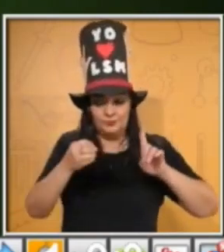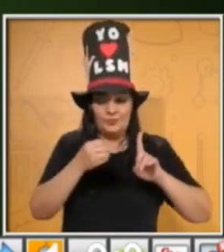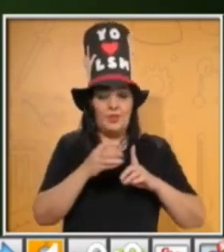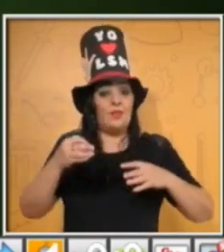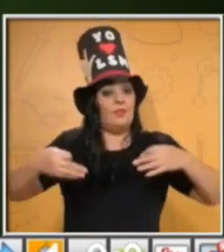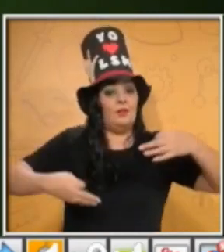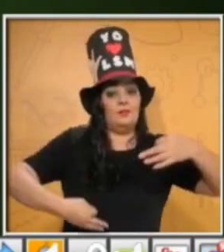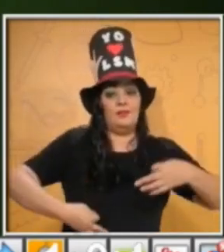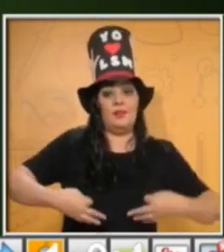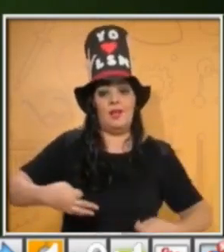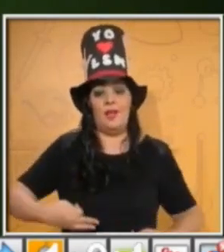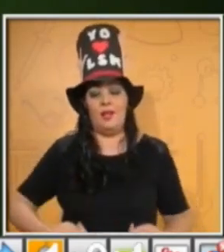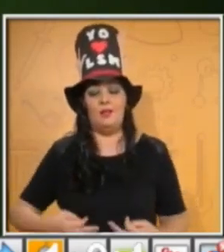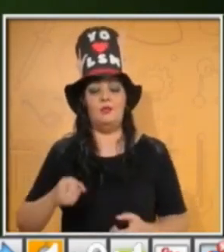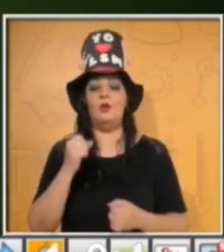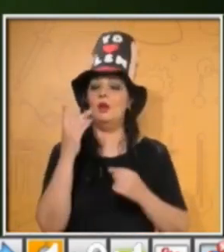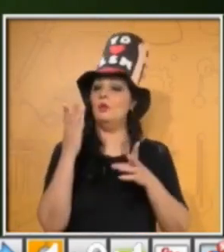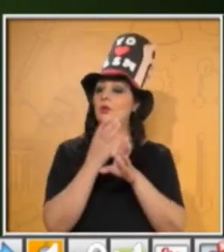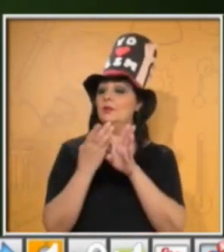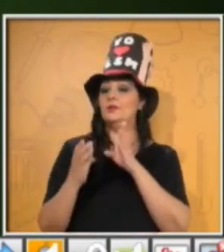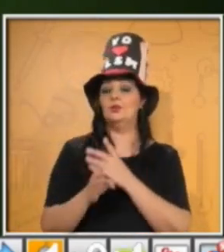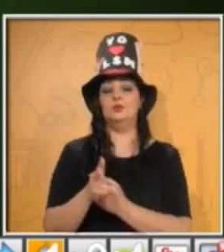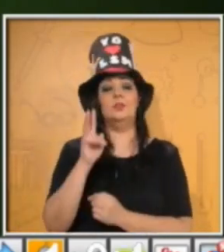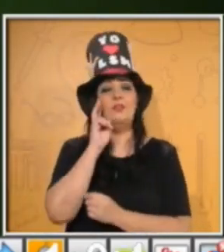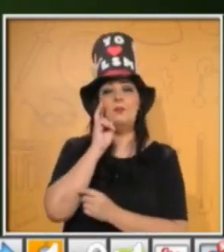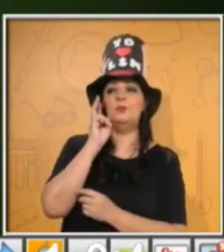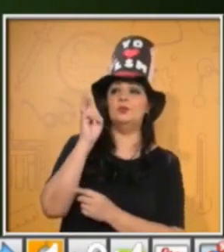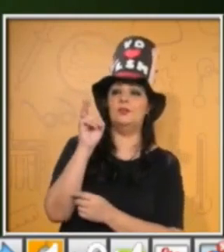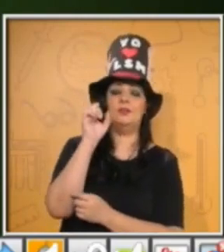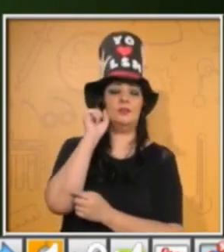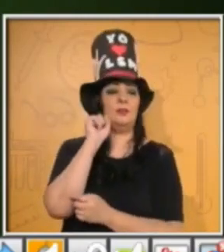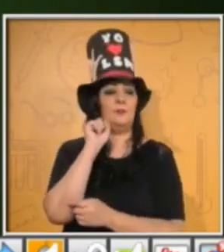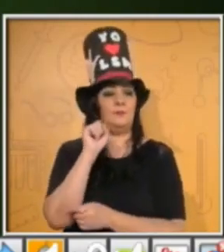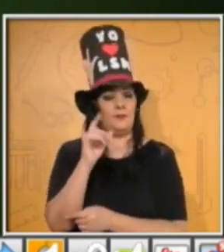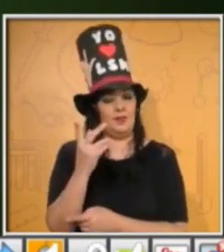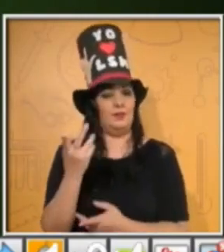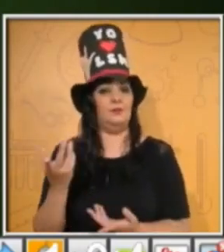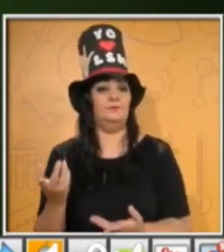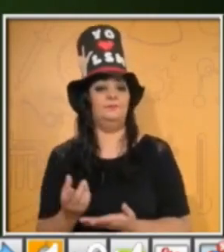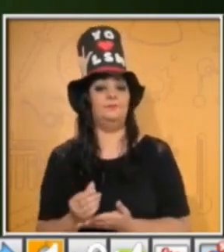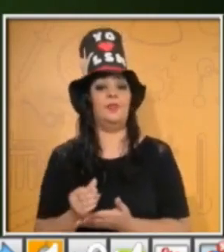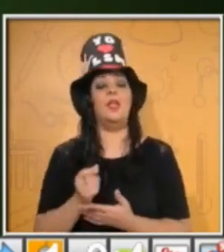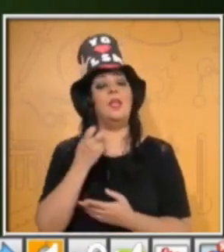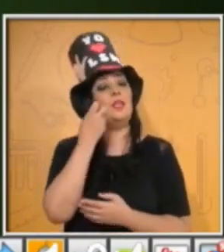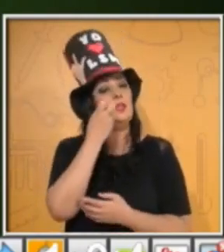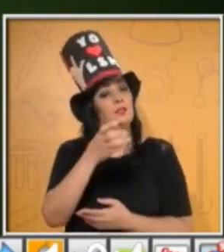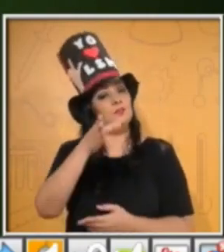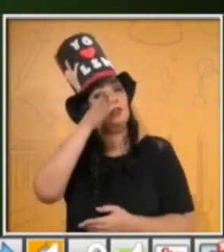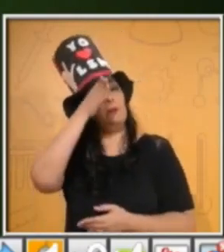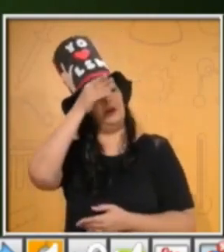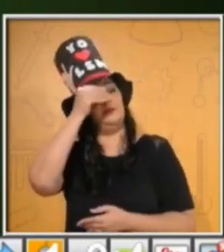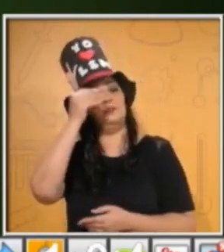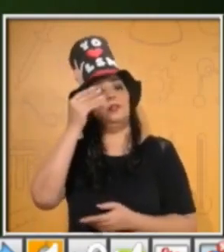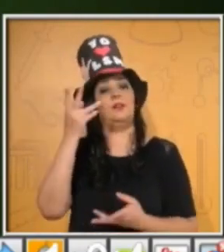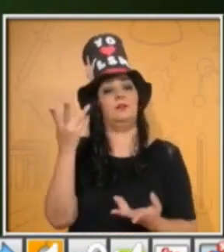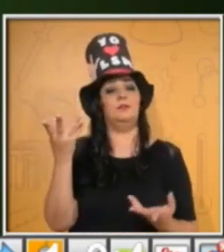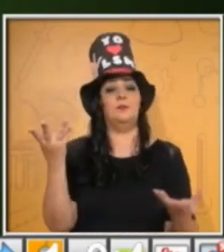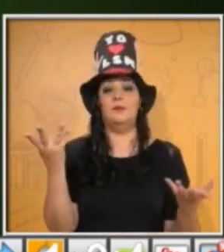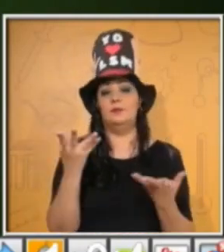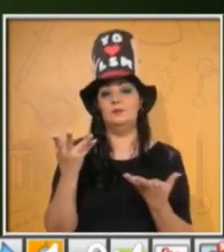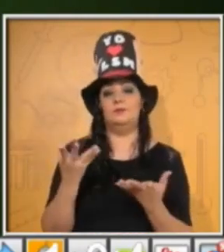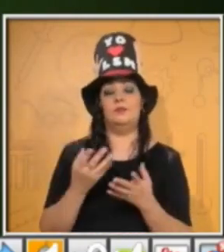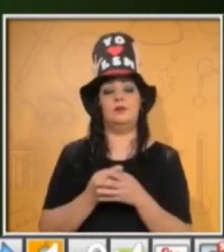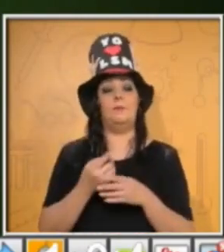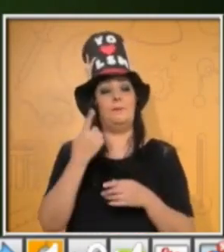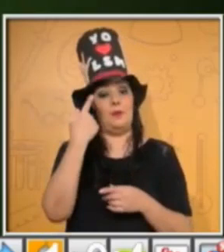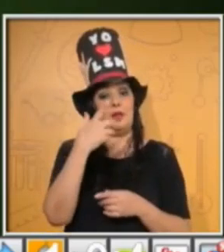algunos elementos que componen una obra de teatro y también ten en cuenta que este aprendizaje esperado se va a estar llevando a